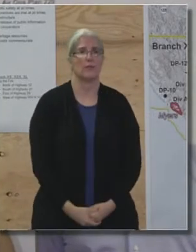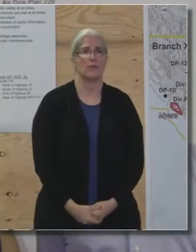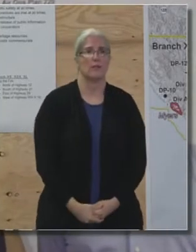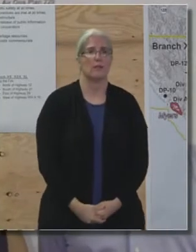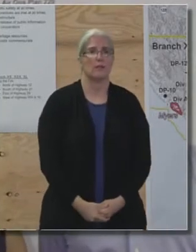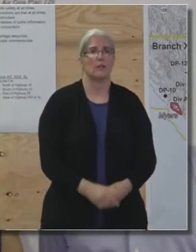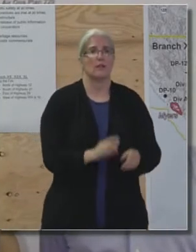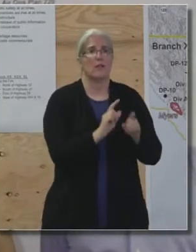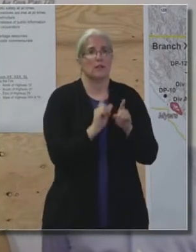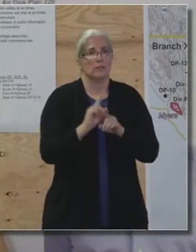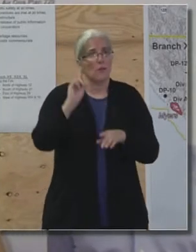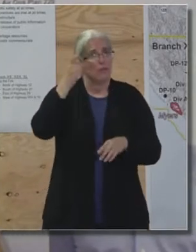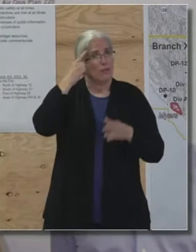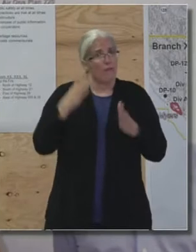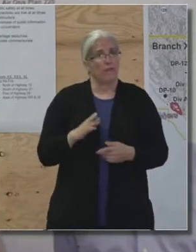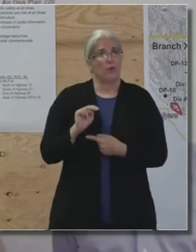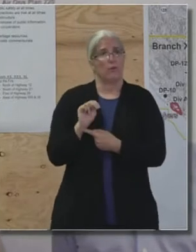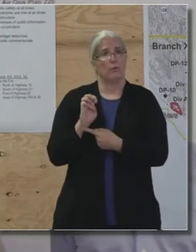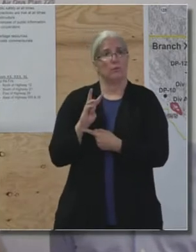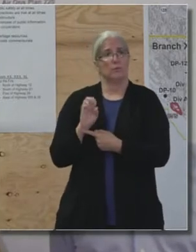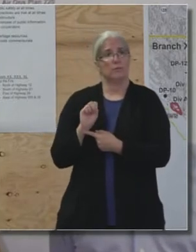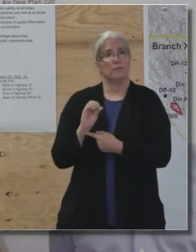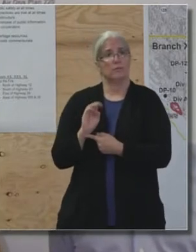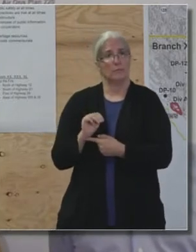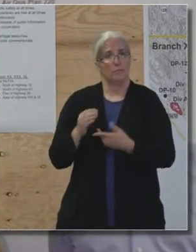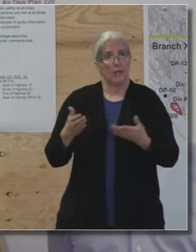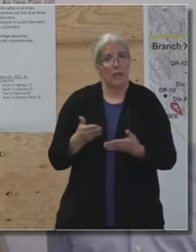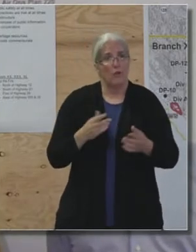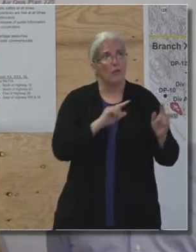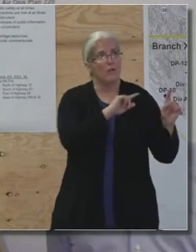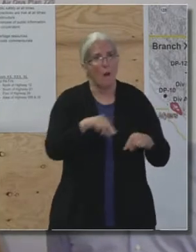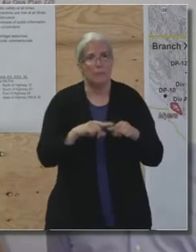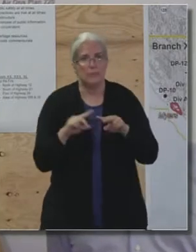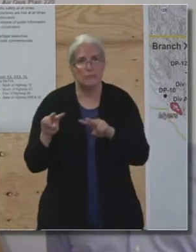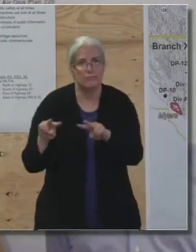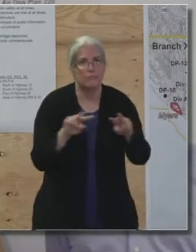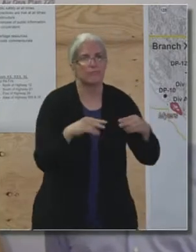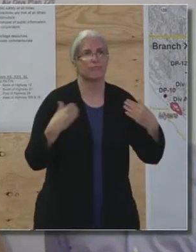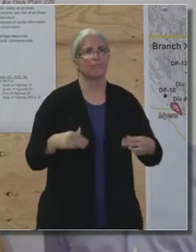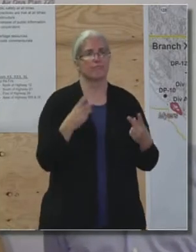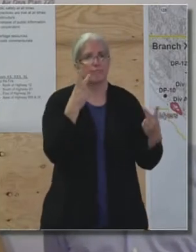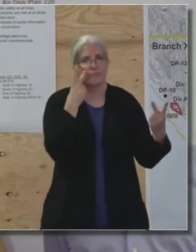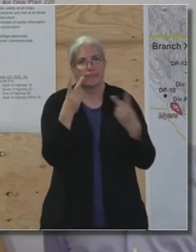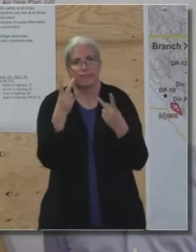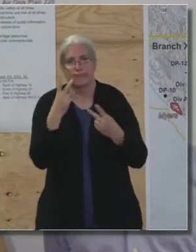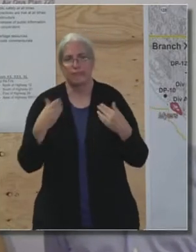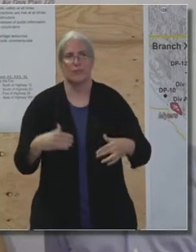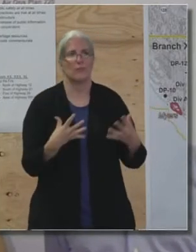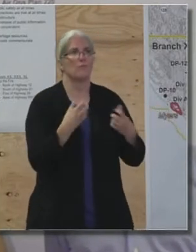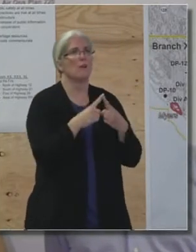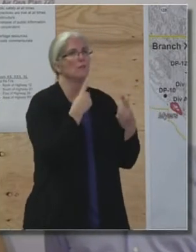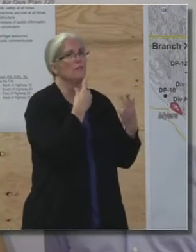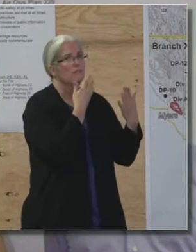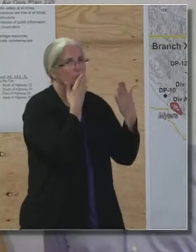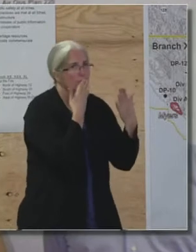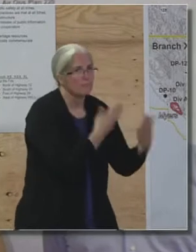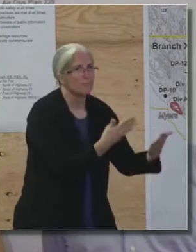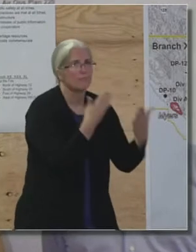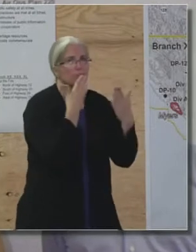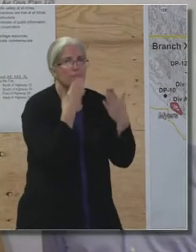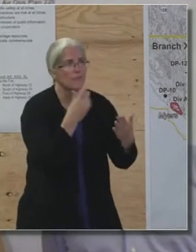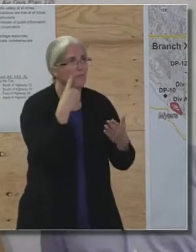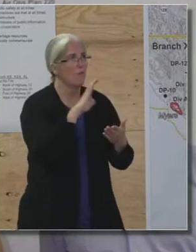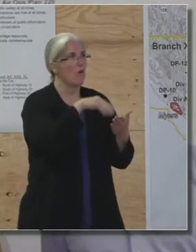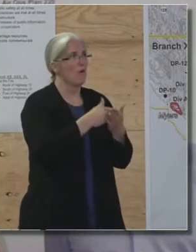poner a nuestra área para ver de primera vista cómo ha afectado el incendio de nuestra comunidad y por toda la ayuda que ha